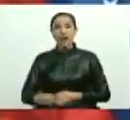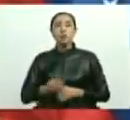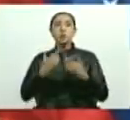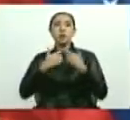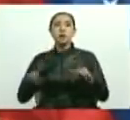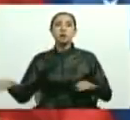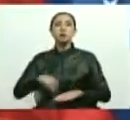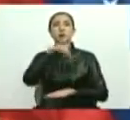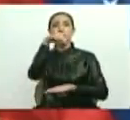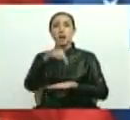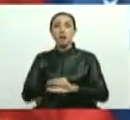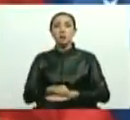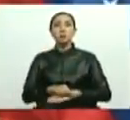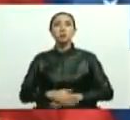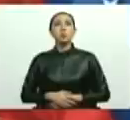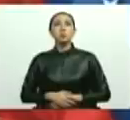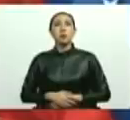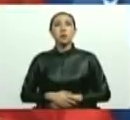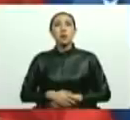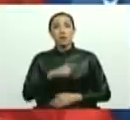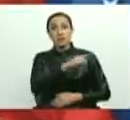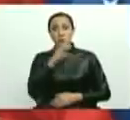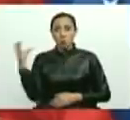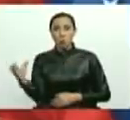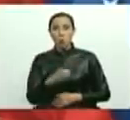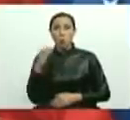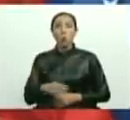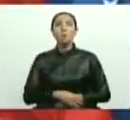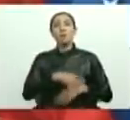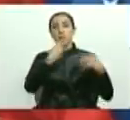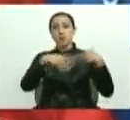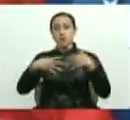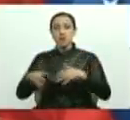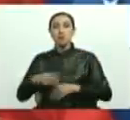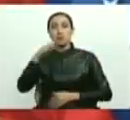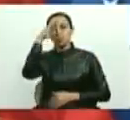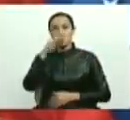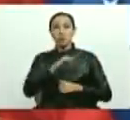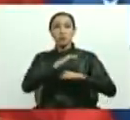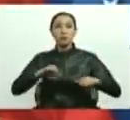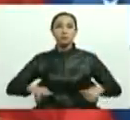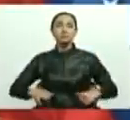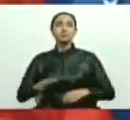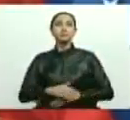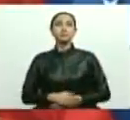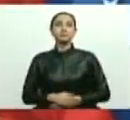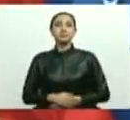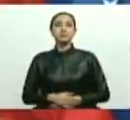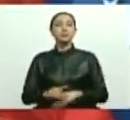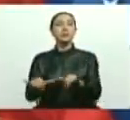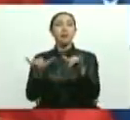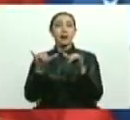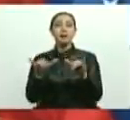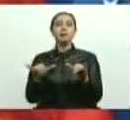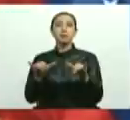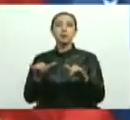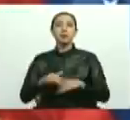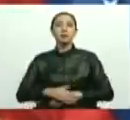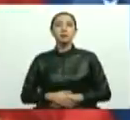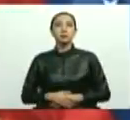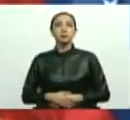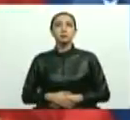Fuerzas Armadas Revolucionarias de Colombia. De igual manera,